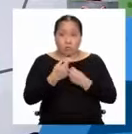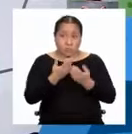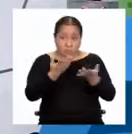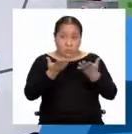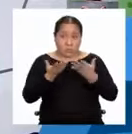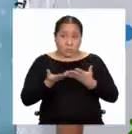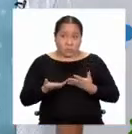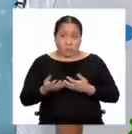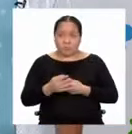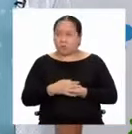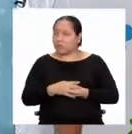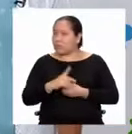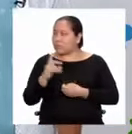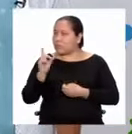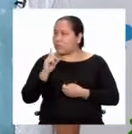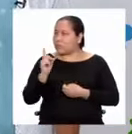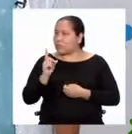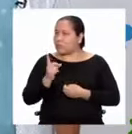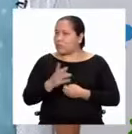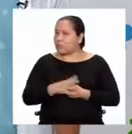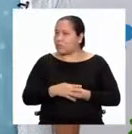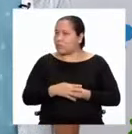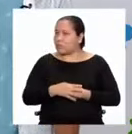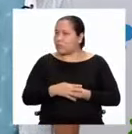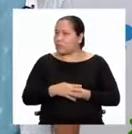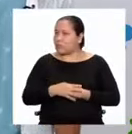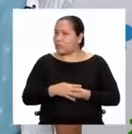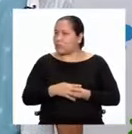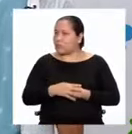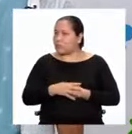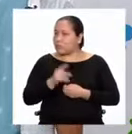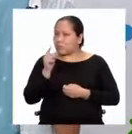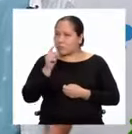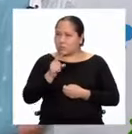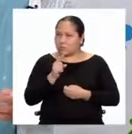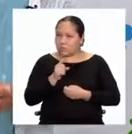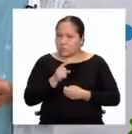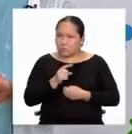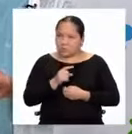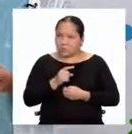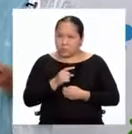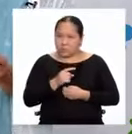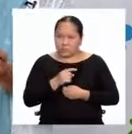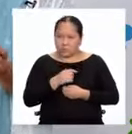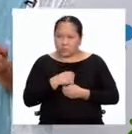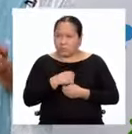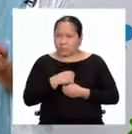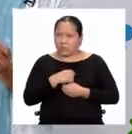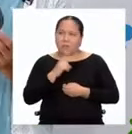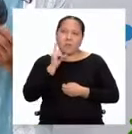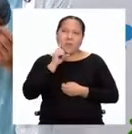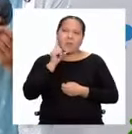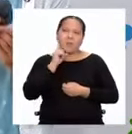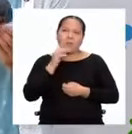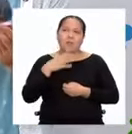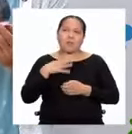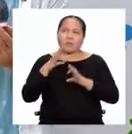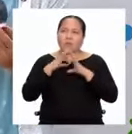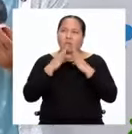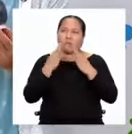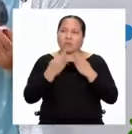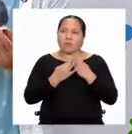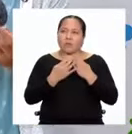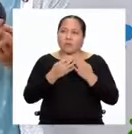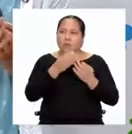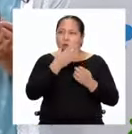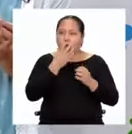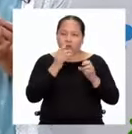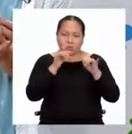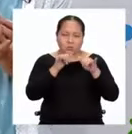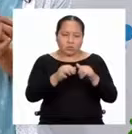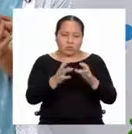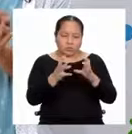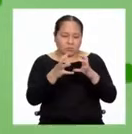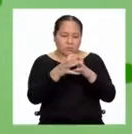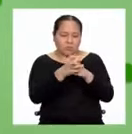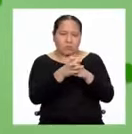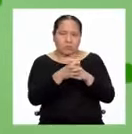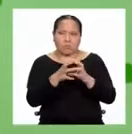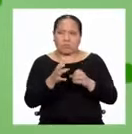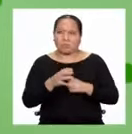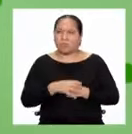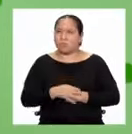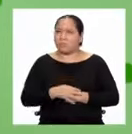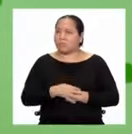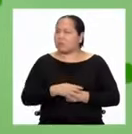invitar. No, cerebro, porque a pesar de haber sido un poco estafado por mi familia, creo que es mejor tenerlo así, ¿no? ¿Qué?